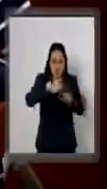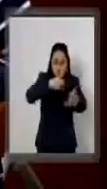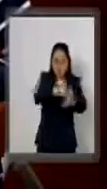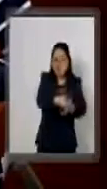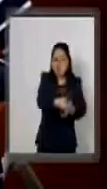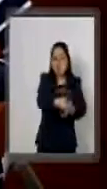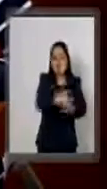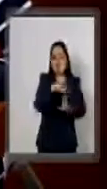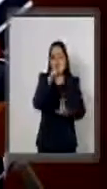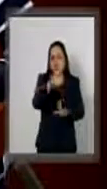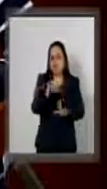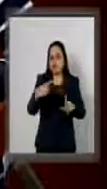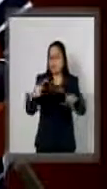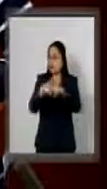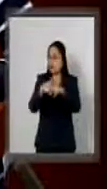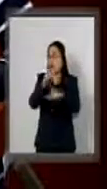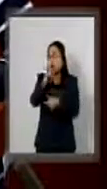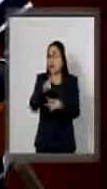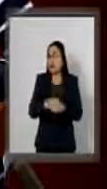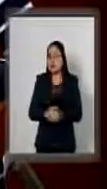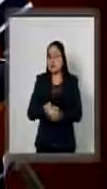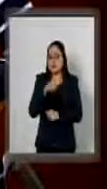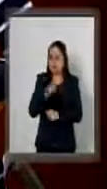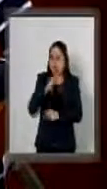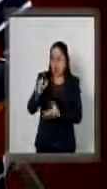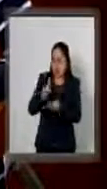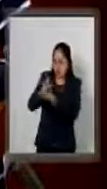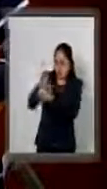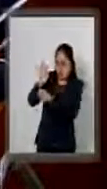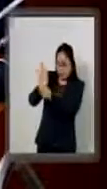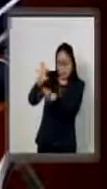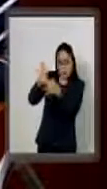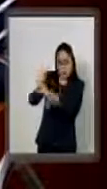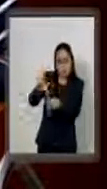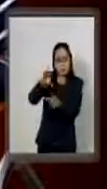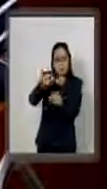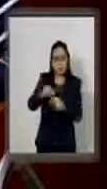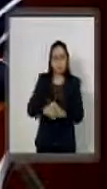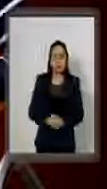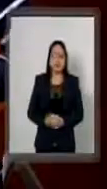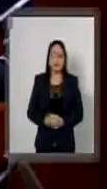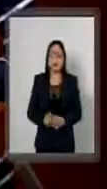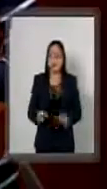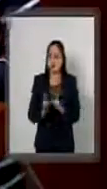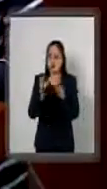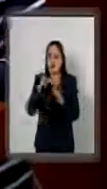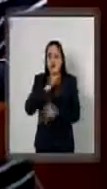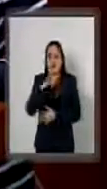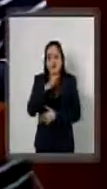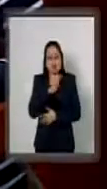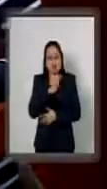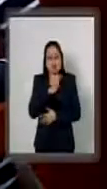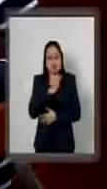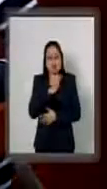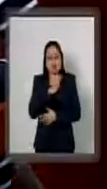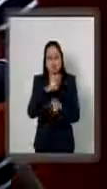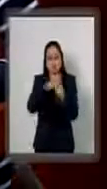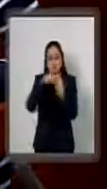lo contrario, ya no es legítima. Surgen así